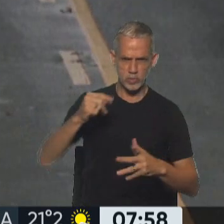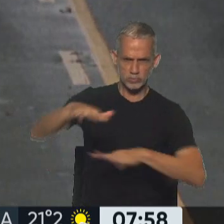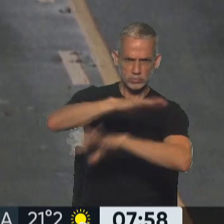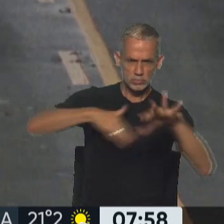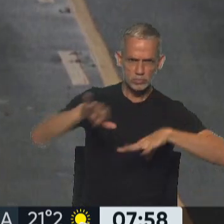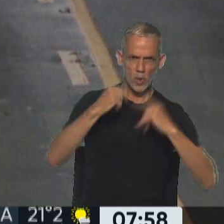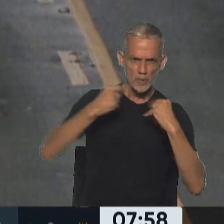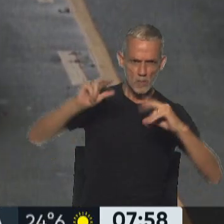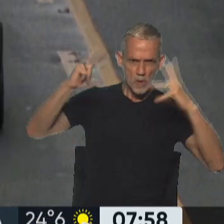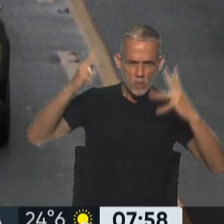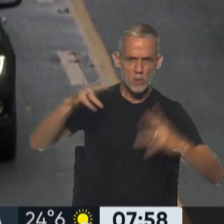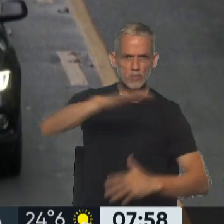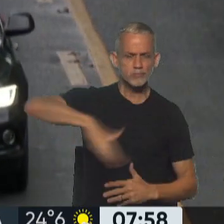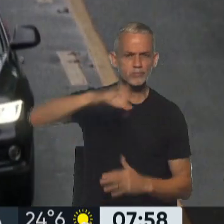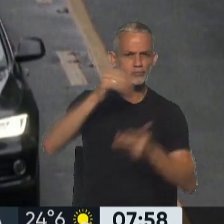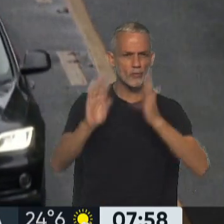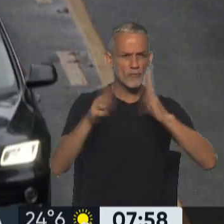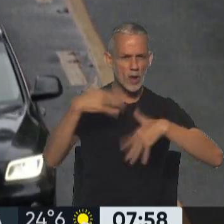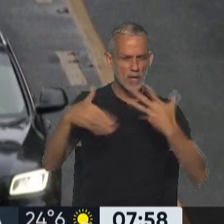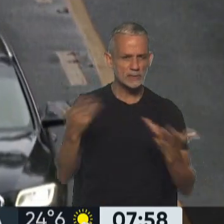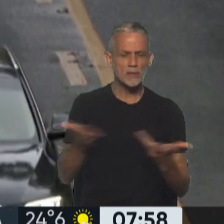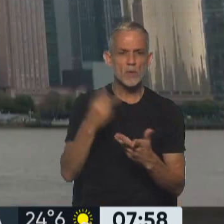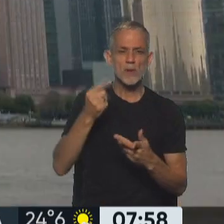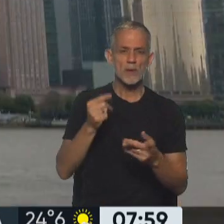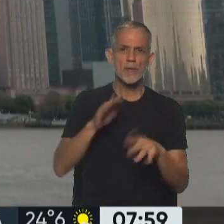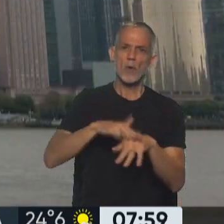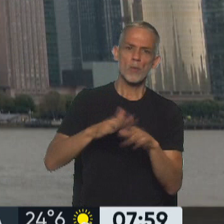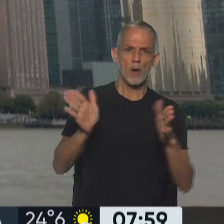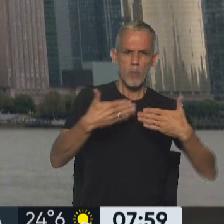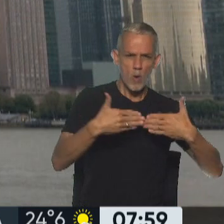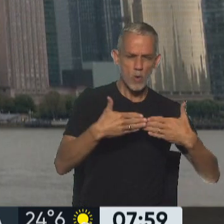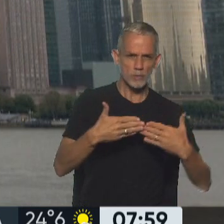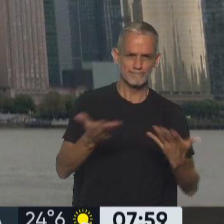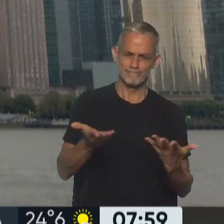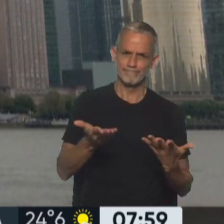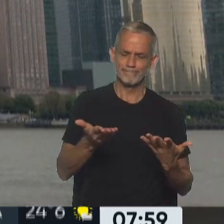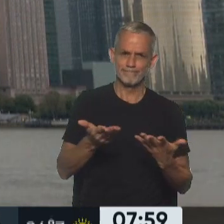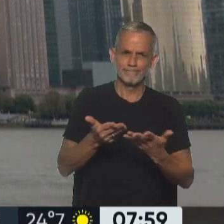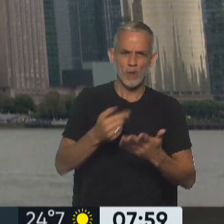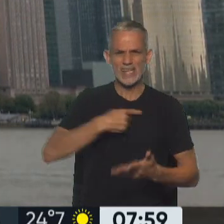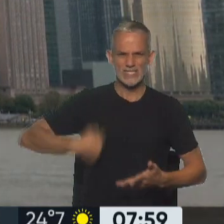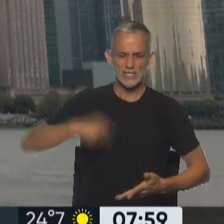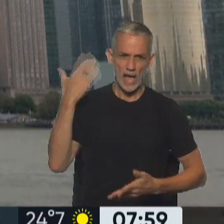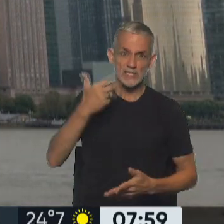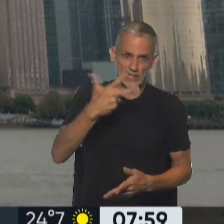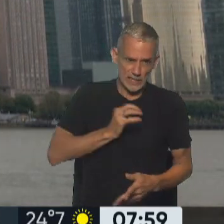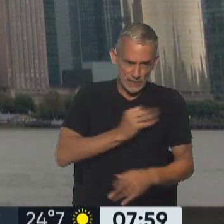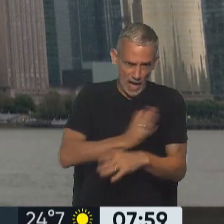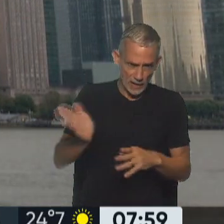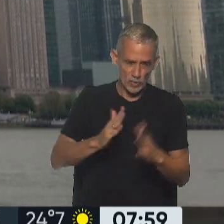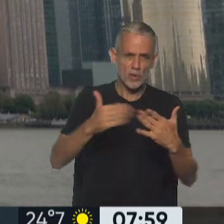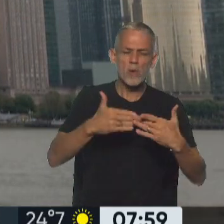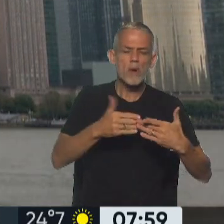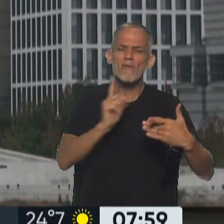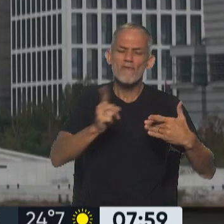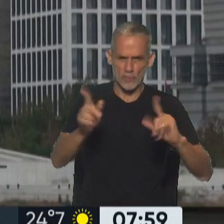de China producto precisamente del confinamiento estricto que viene aplicando china ya desde hace tres años por supuesto No